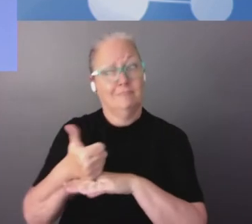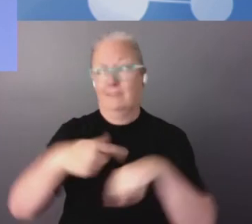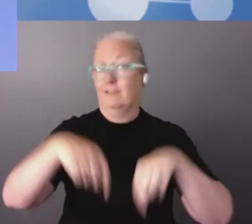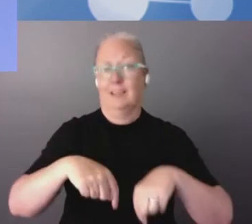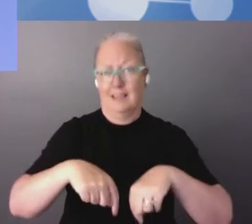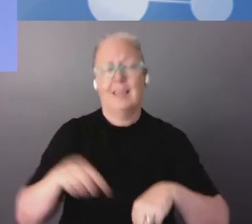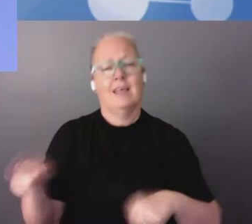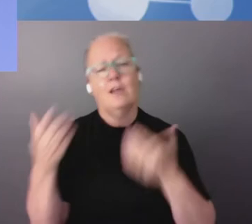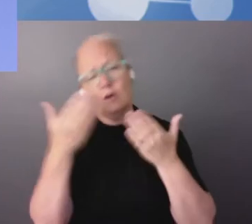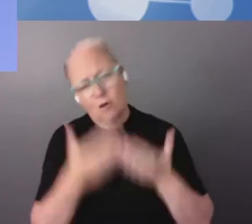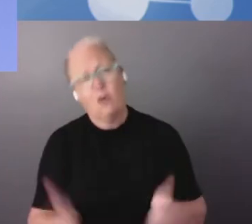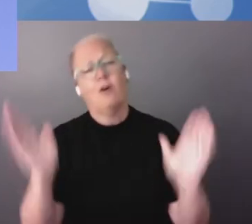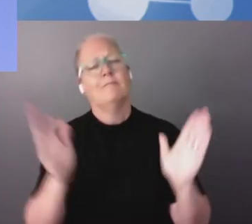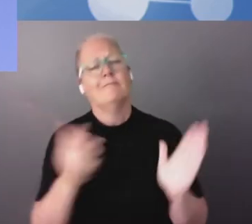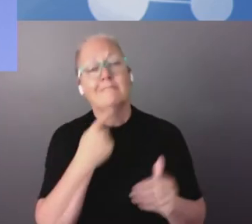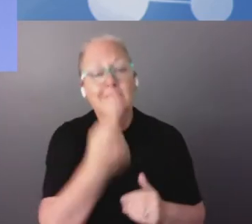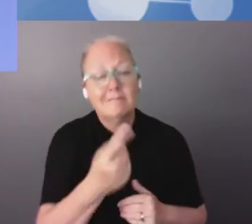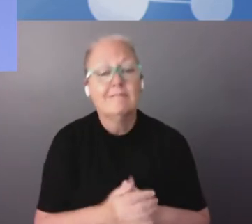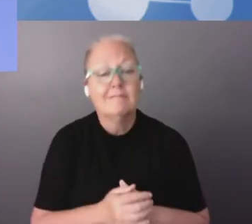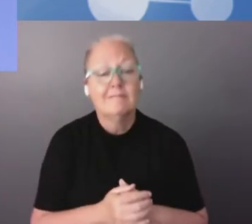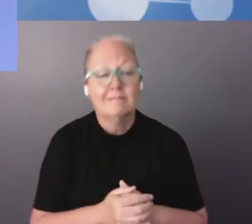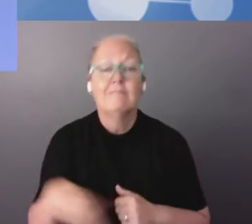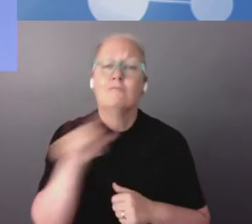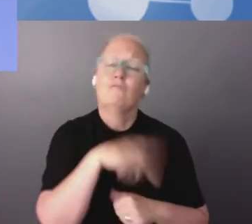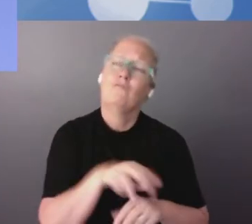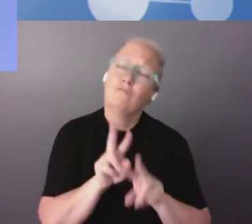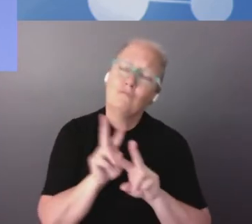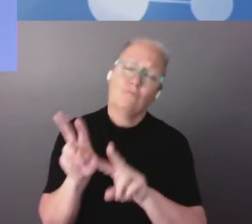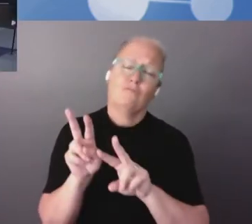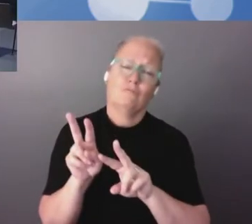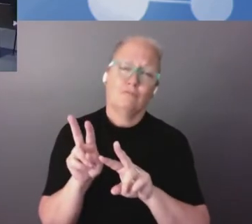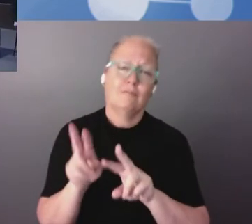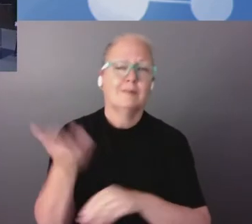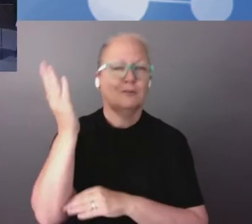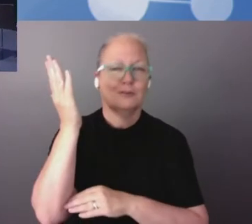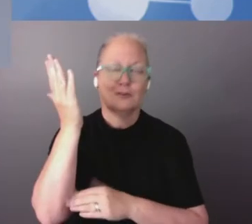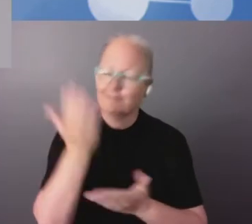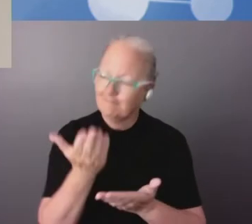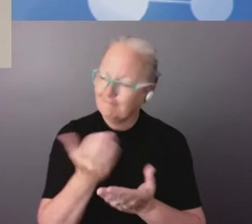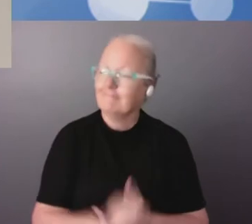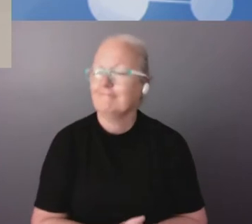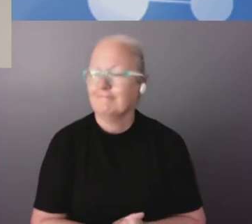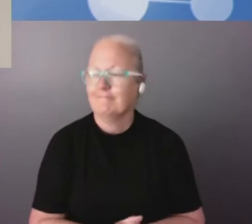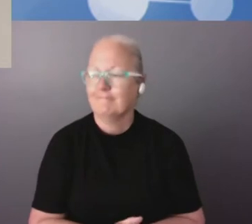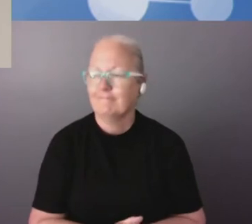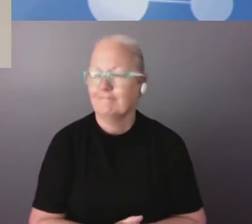me gustaría ceder la palabra al alcalde de la ciudad de Katowice, el señor Marcin Krupa.